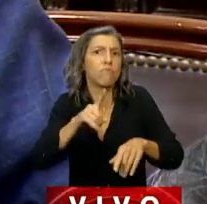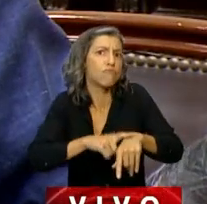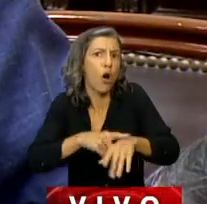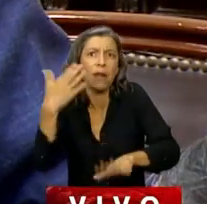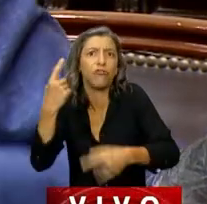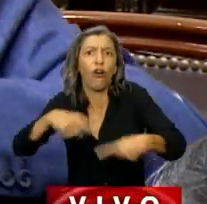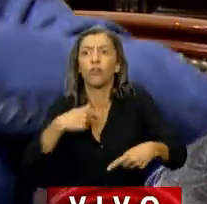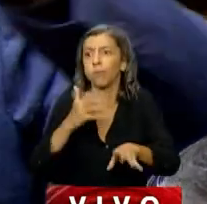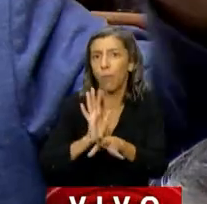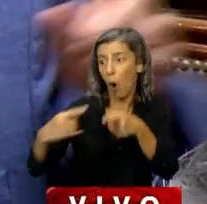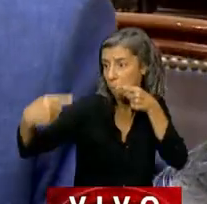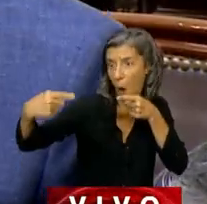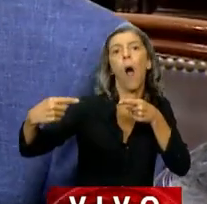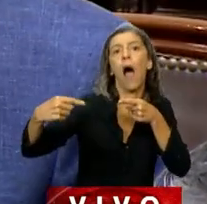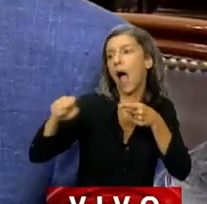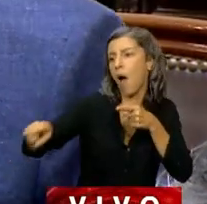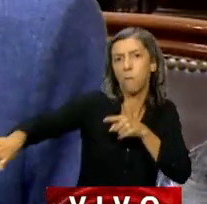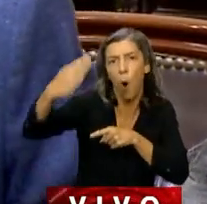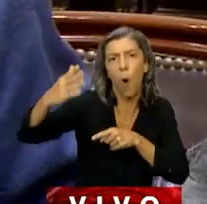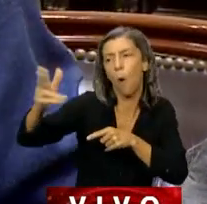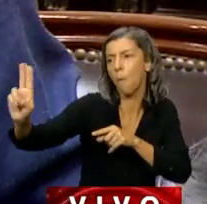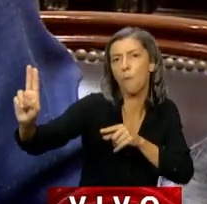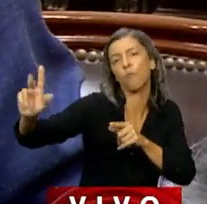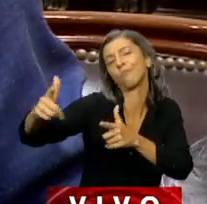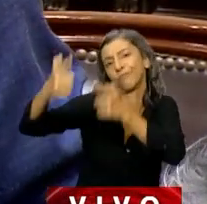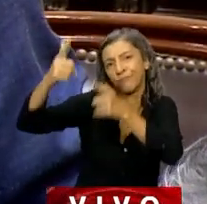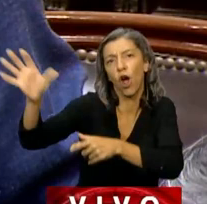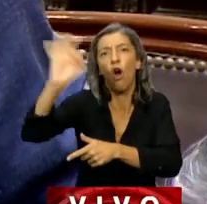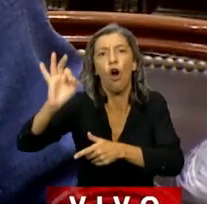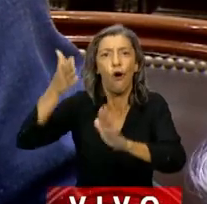del adversario. Uno porque era de derecha, el otro porque fuese de izquierda.